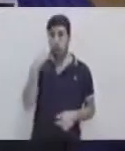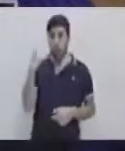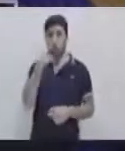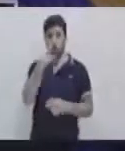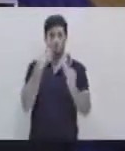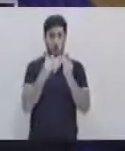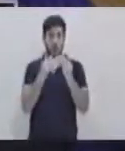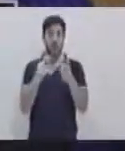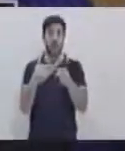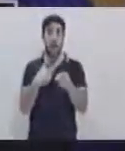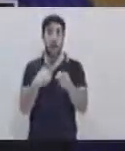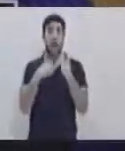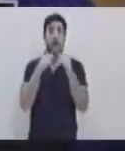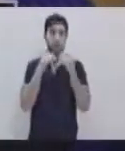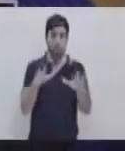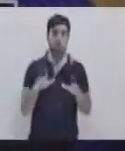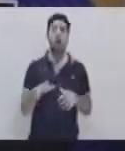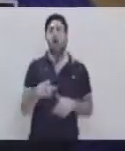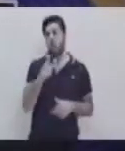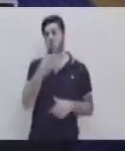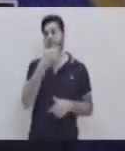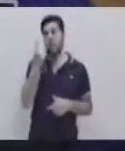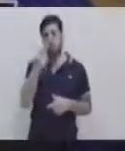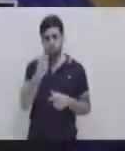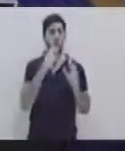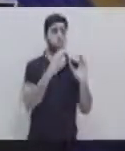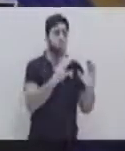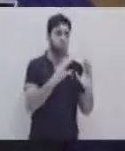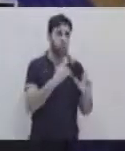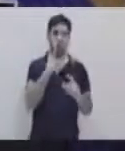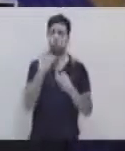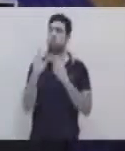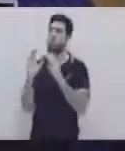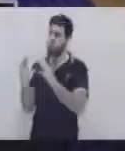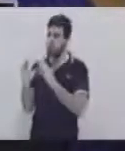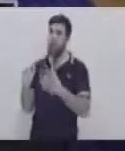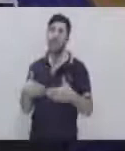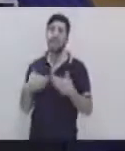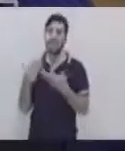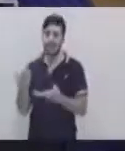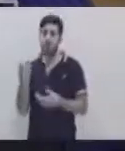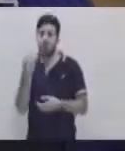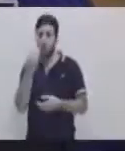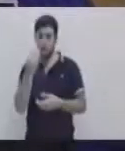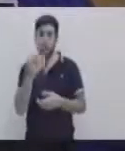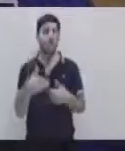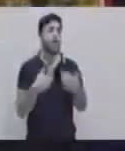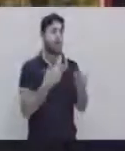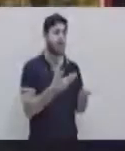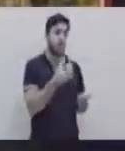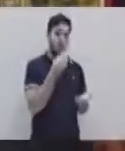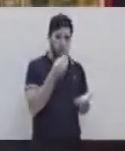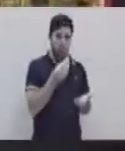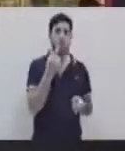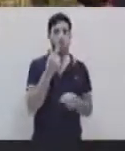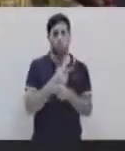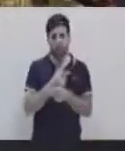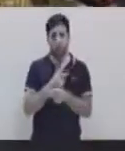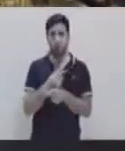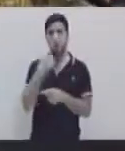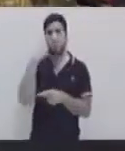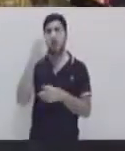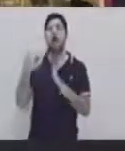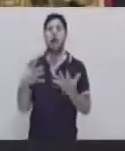Si tienes animalitos en tu casa, lo ideal es que los cuides y que les des de comer.